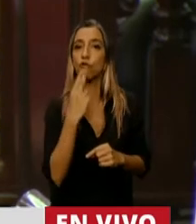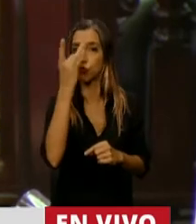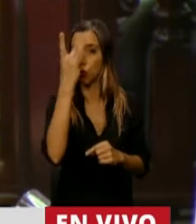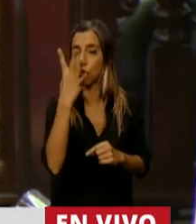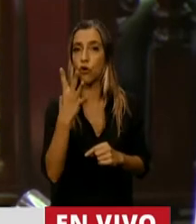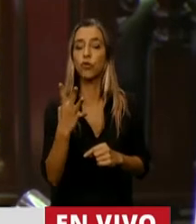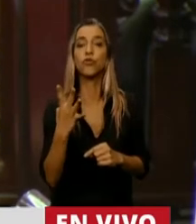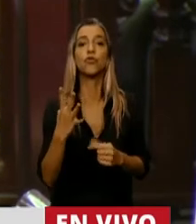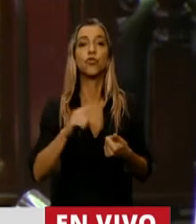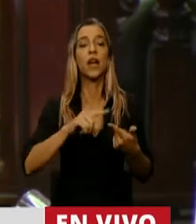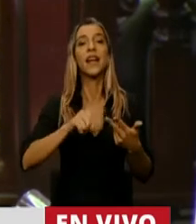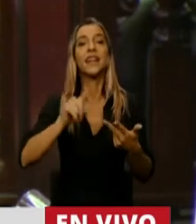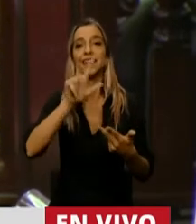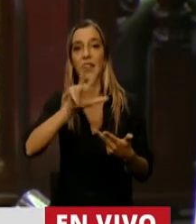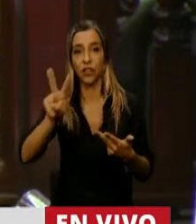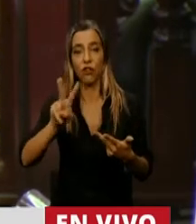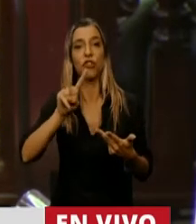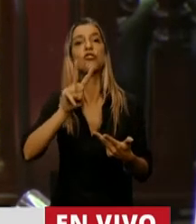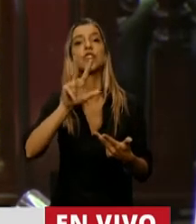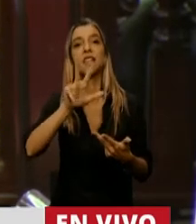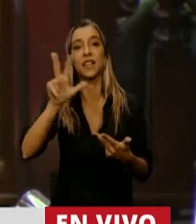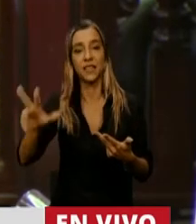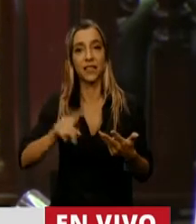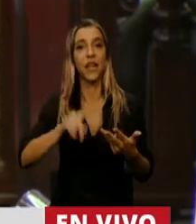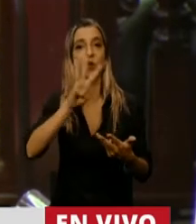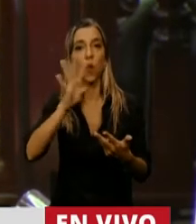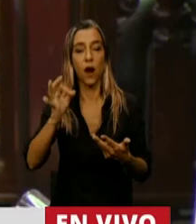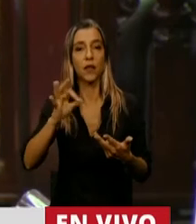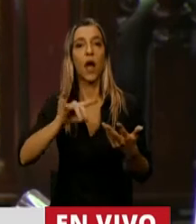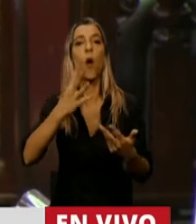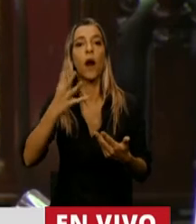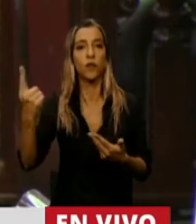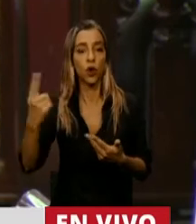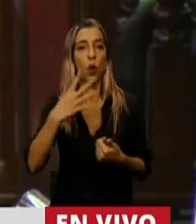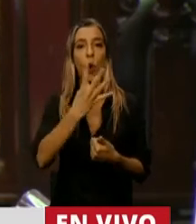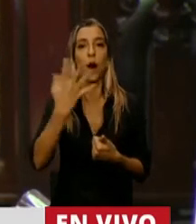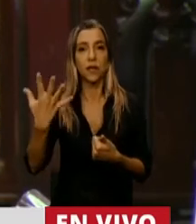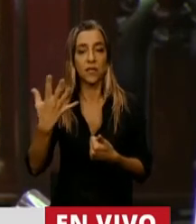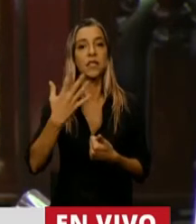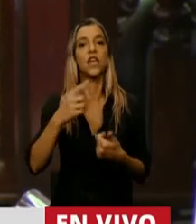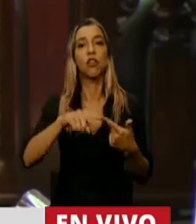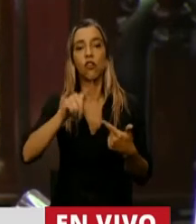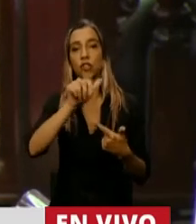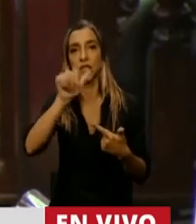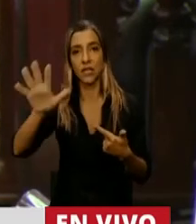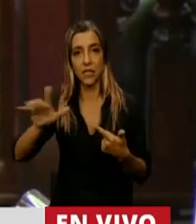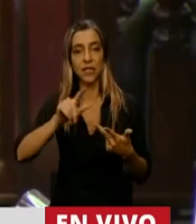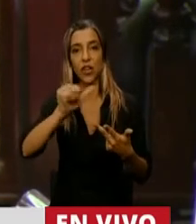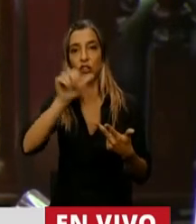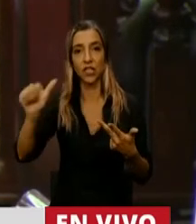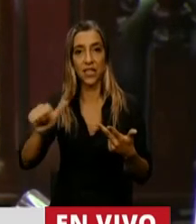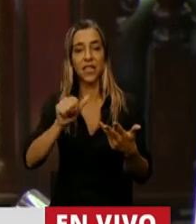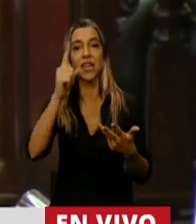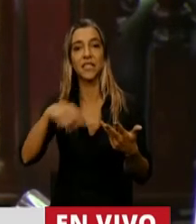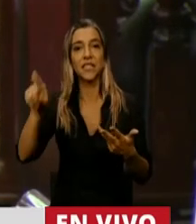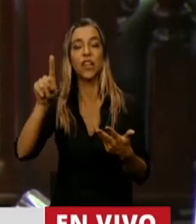el 32, 2 en el 33, 1 en el 40, 41, 45, 2 en el 55, en el 66, en el 102